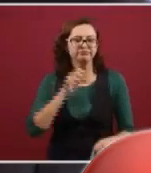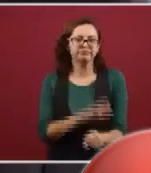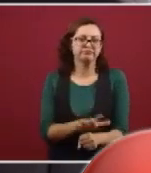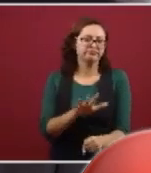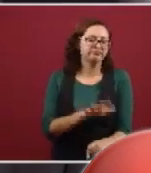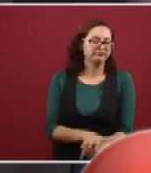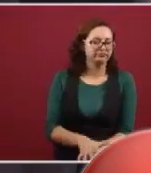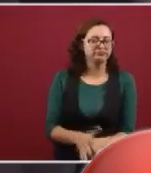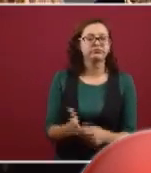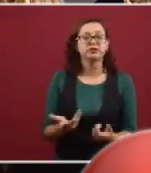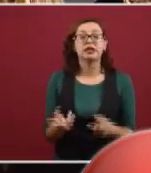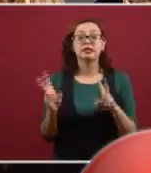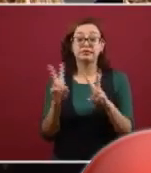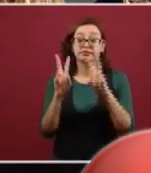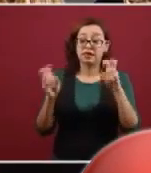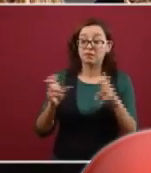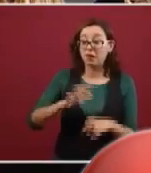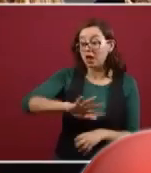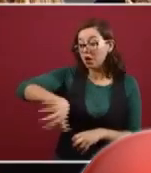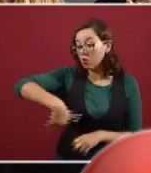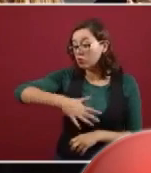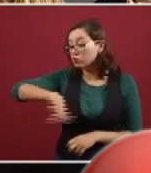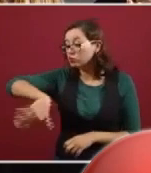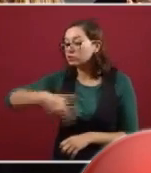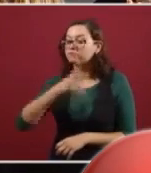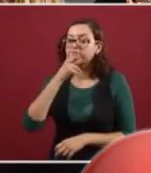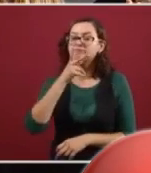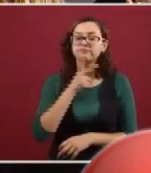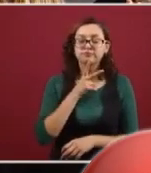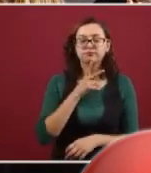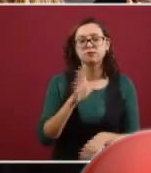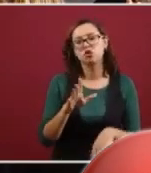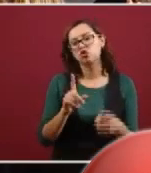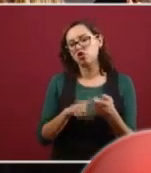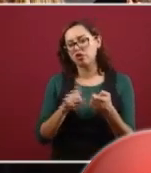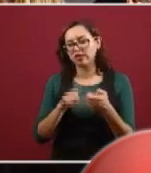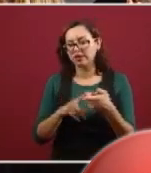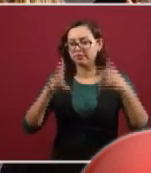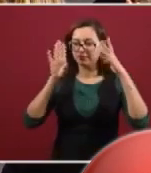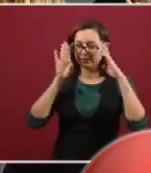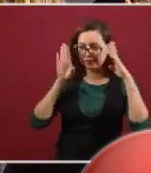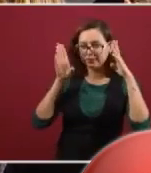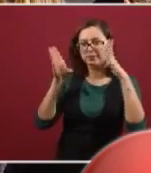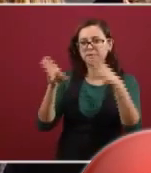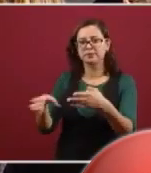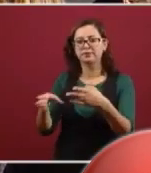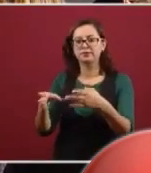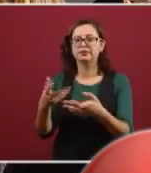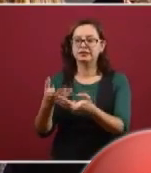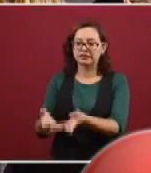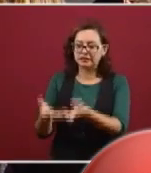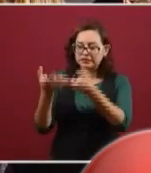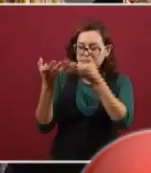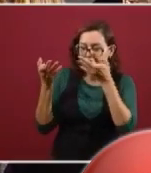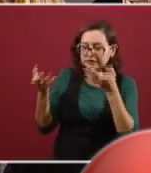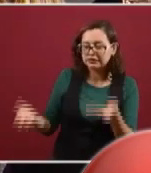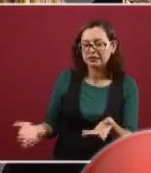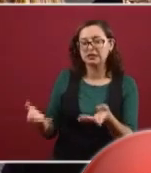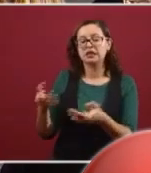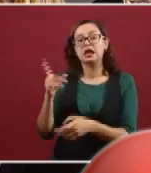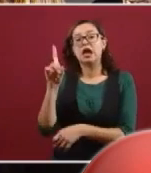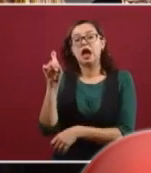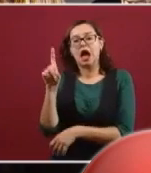exploración, la estrategia se orienta en intensificar la actividad en áreas terrestres y